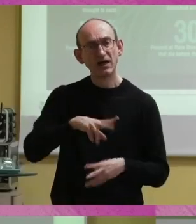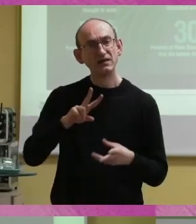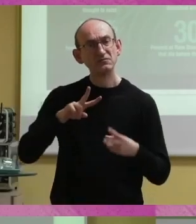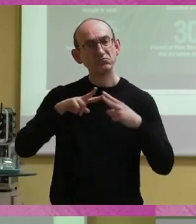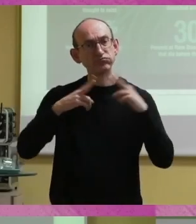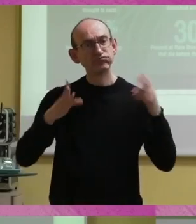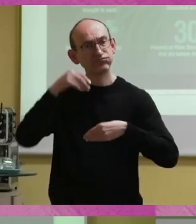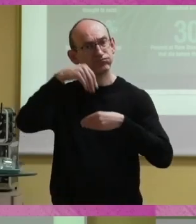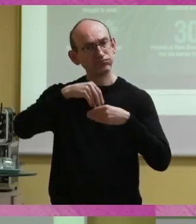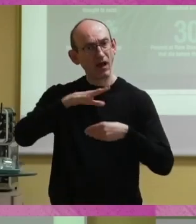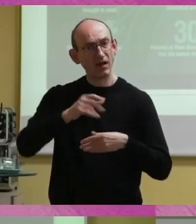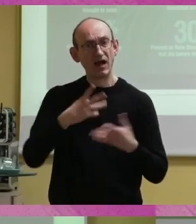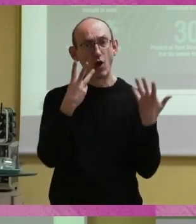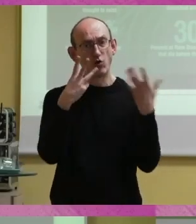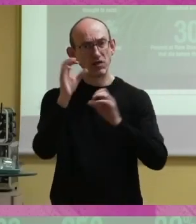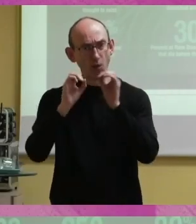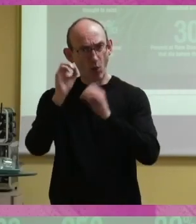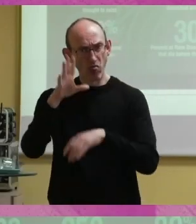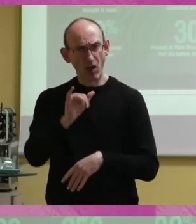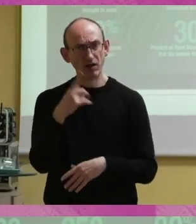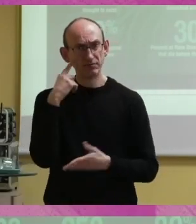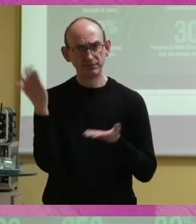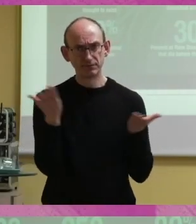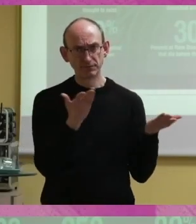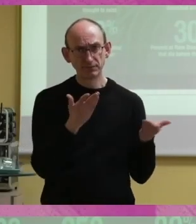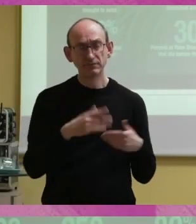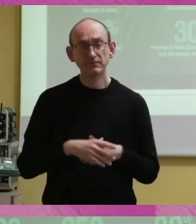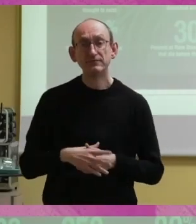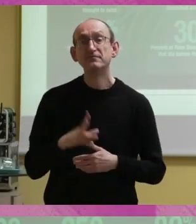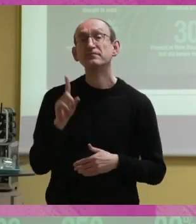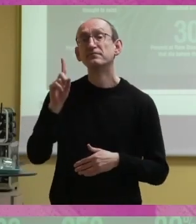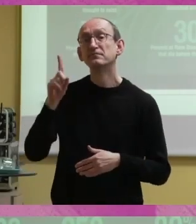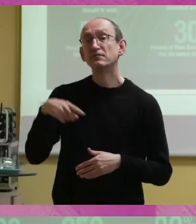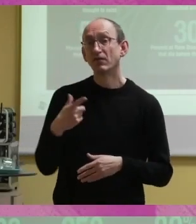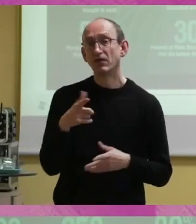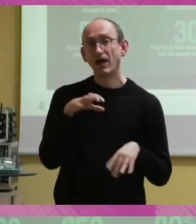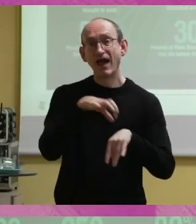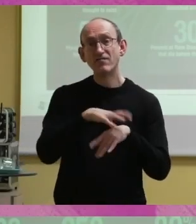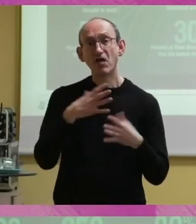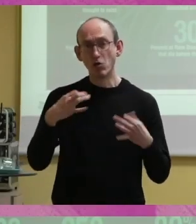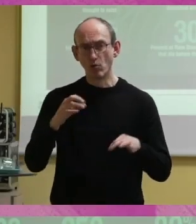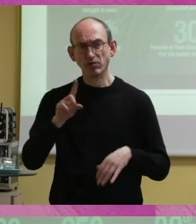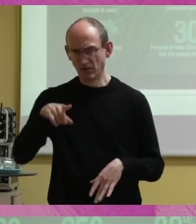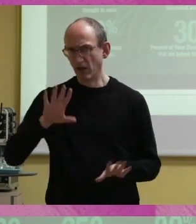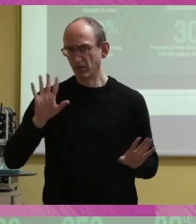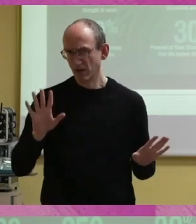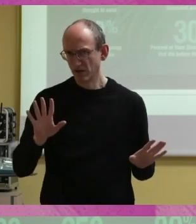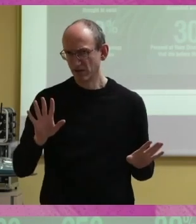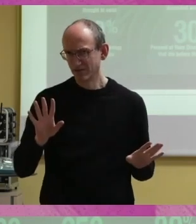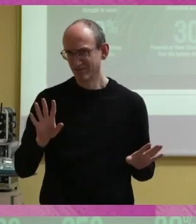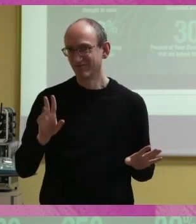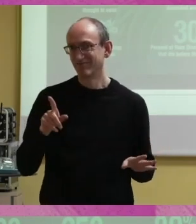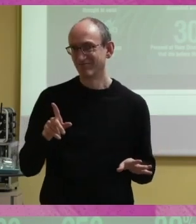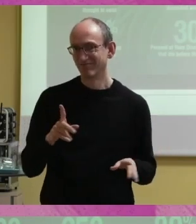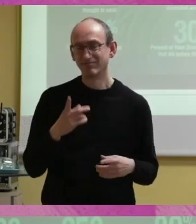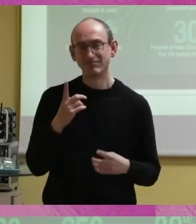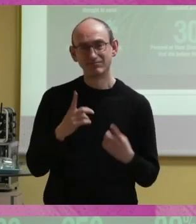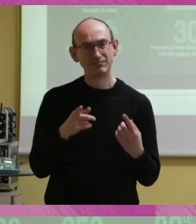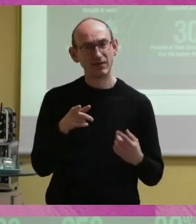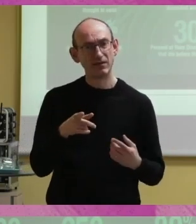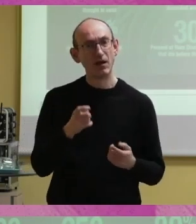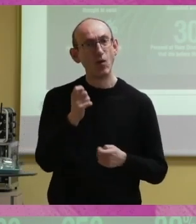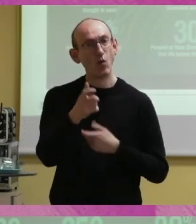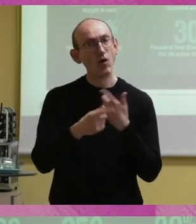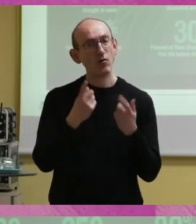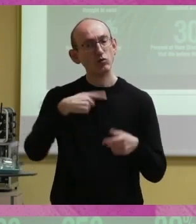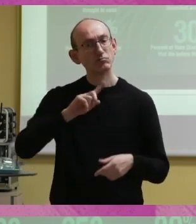genética, hasta el 80%, vemos aquí. También muchas de las enfermedades comunes, esto a veces, y además lo vamos descubriendo